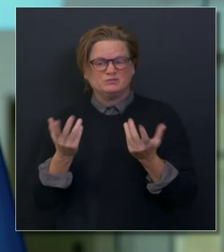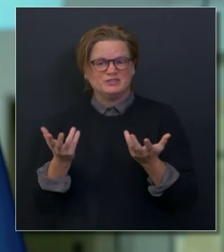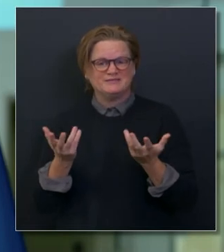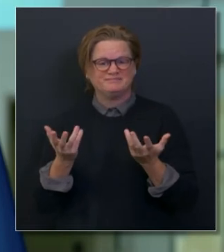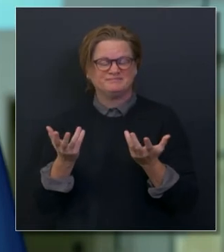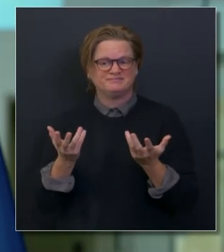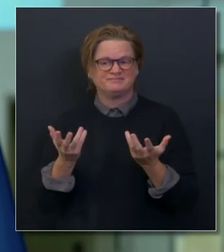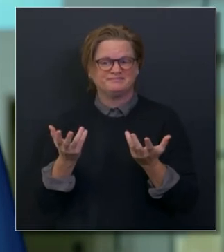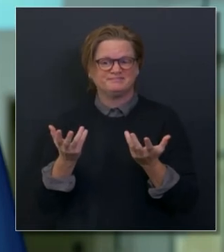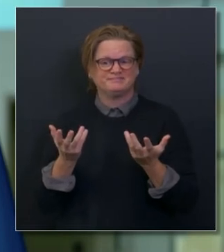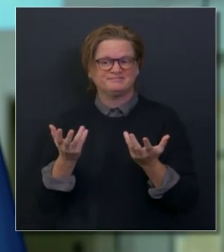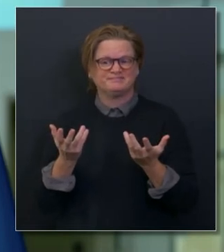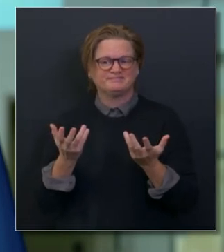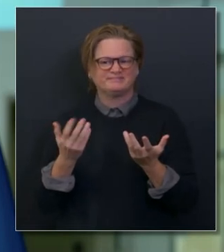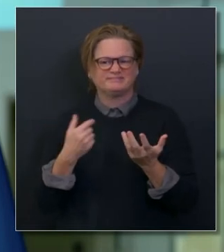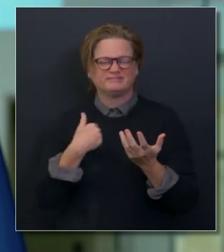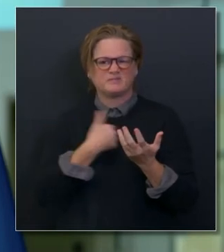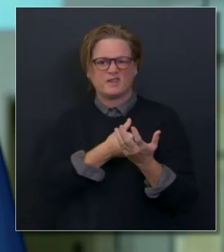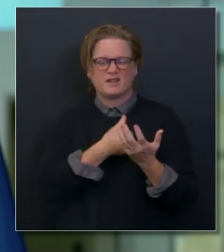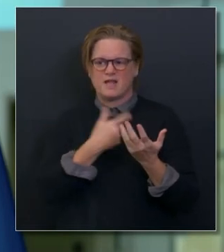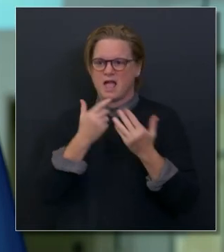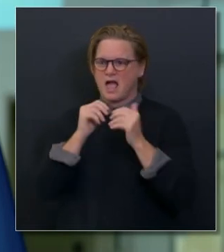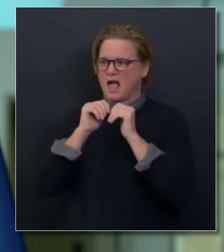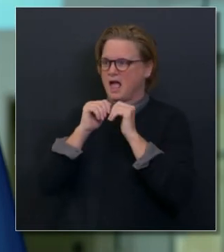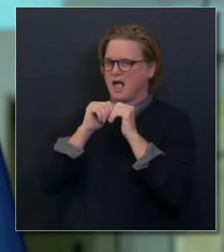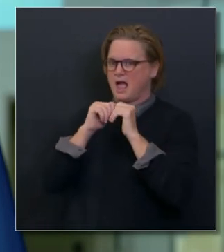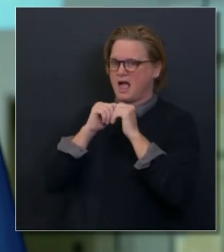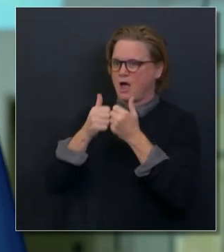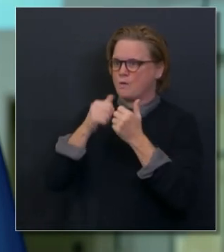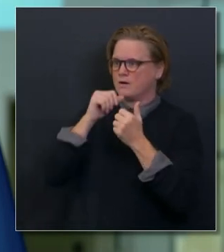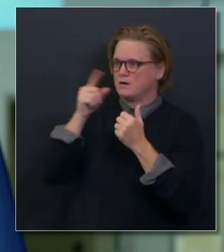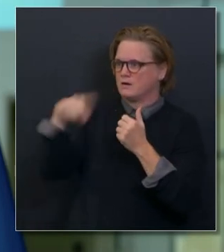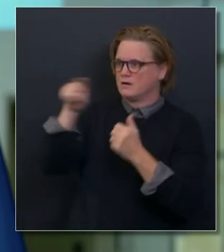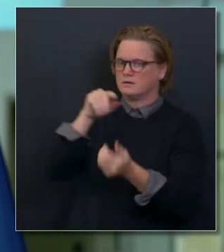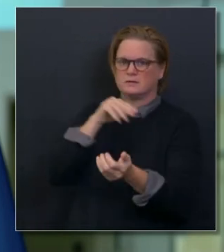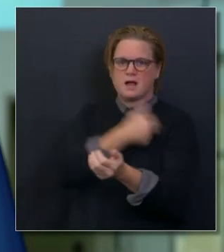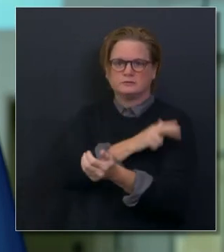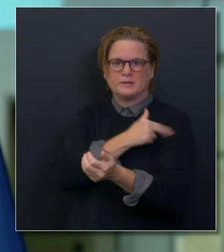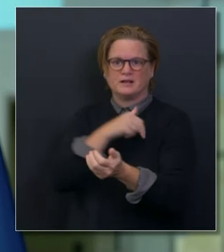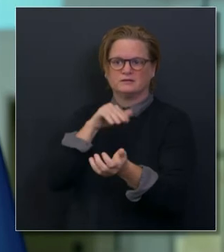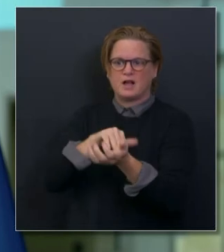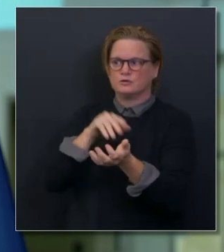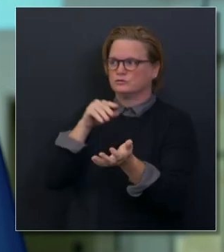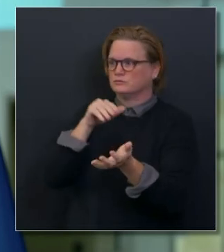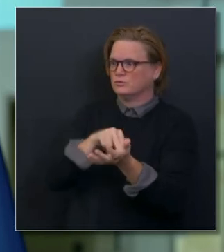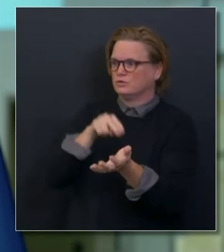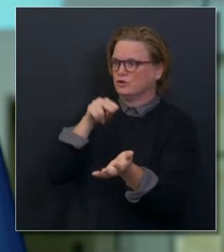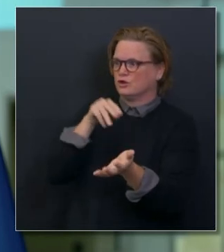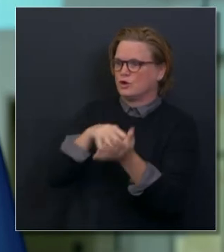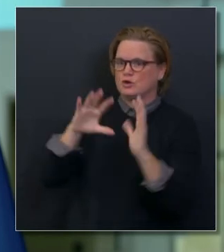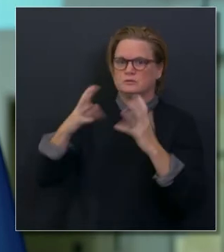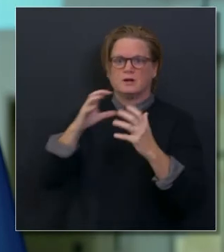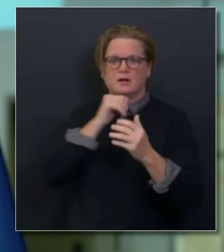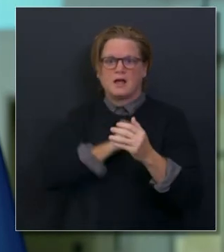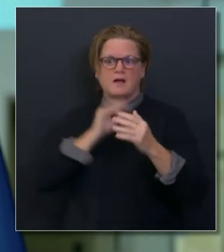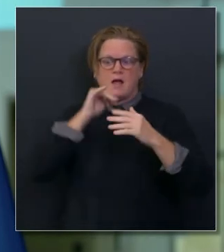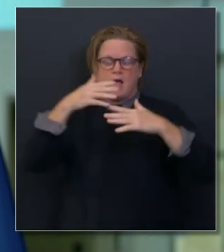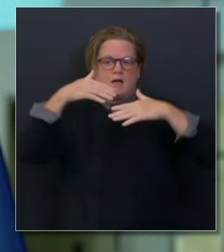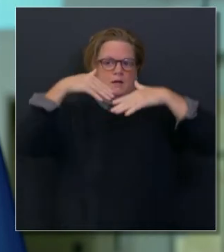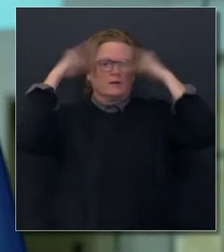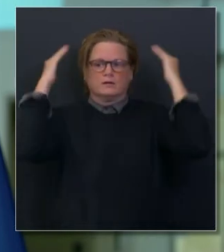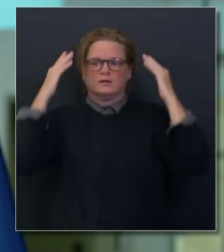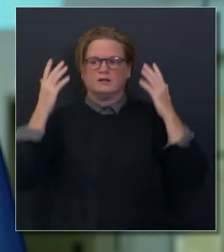duras en cuanto a quién pueda recibir atención, queremos estar seguros. Y unas felicidades a